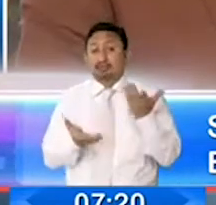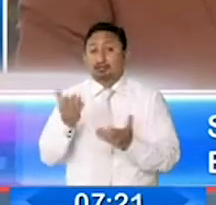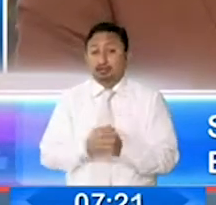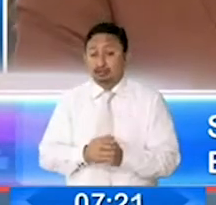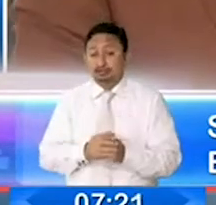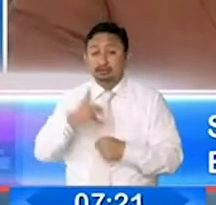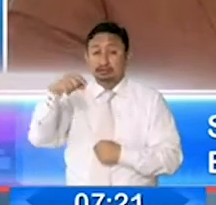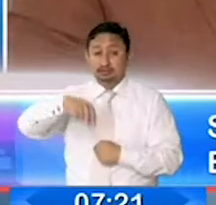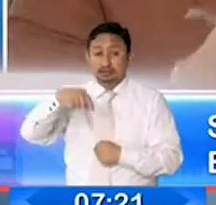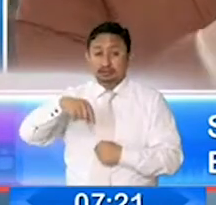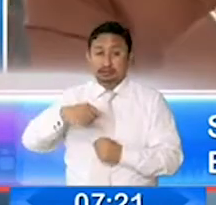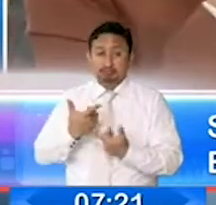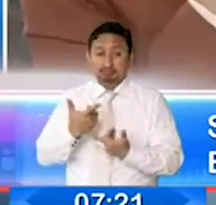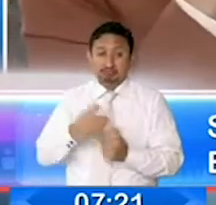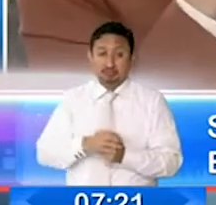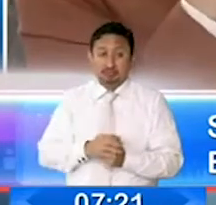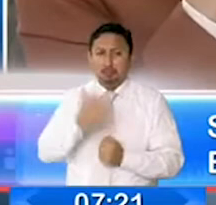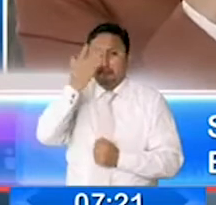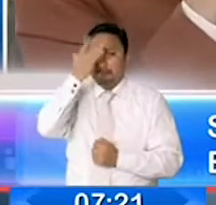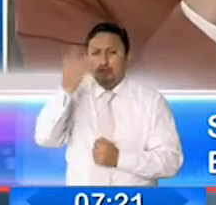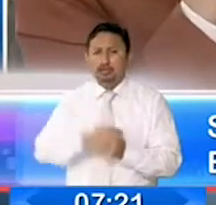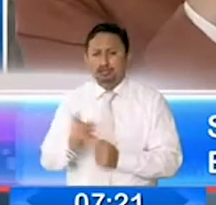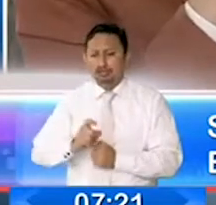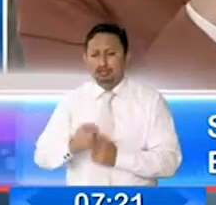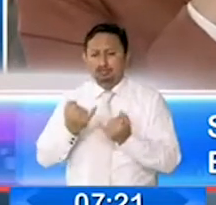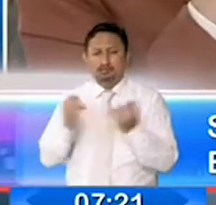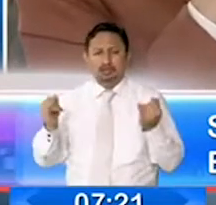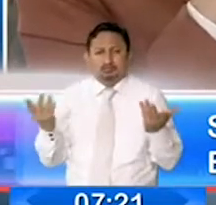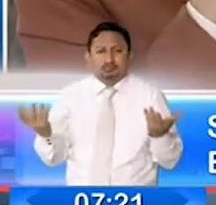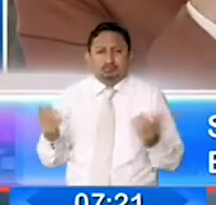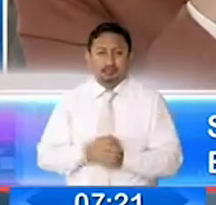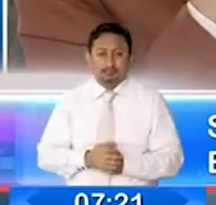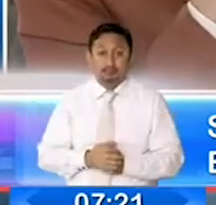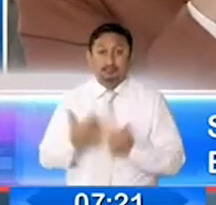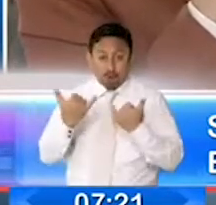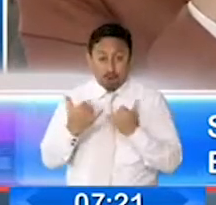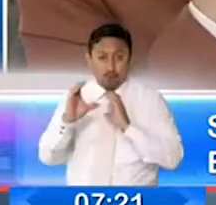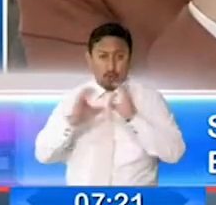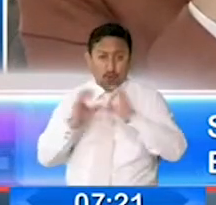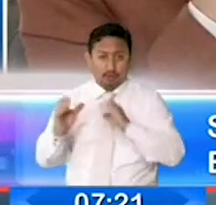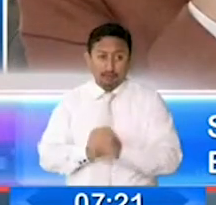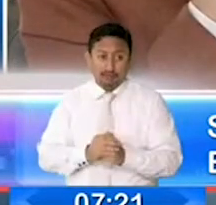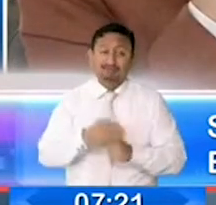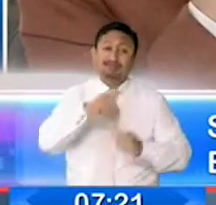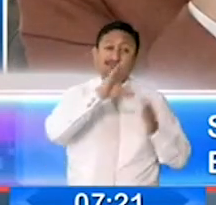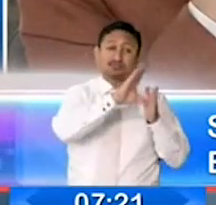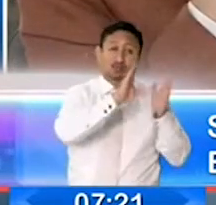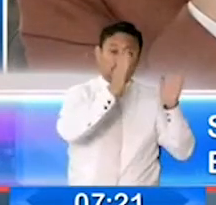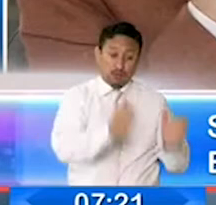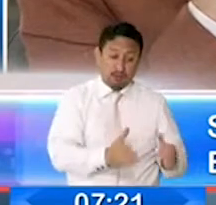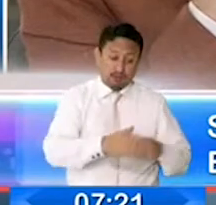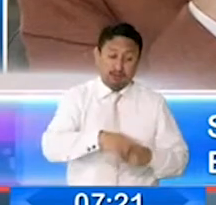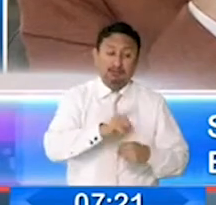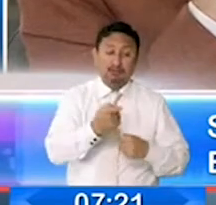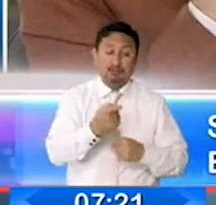logramos determinar por qué la necesidad de la independencia. Y es por lo que estamos conversando. Los ciudadanos aspiran a una administración